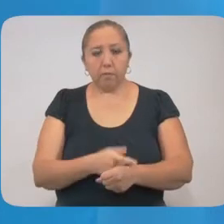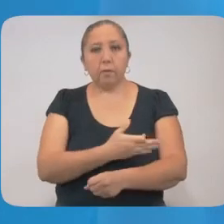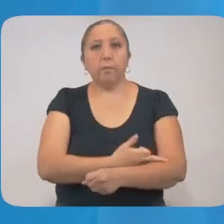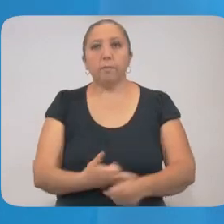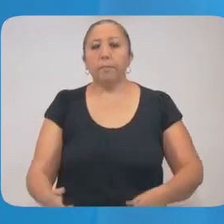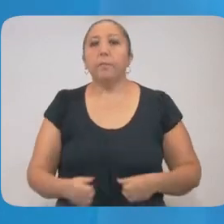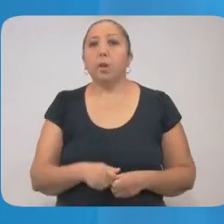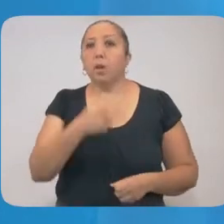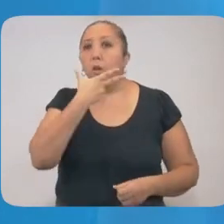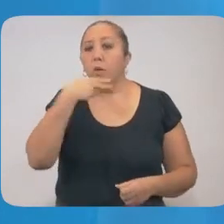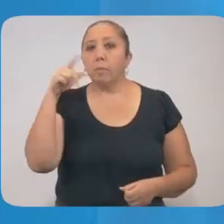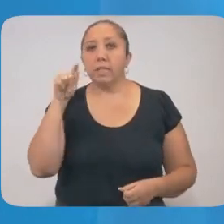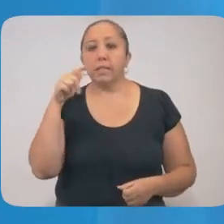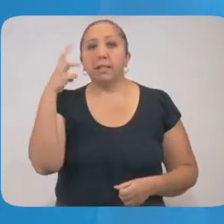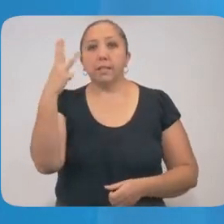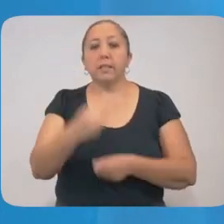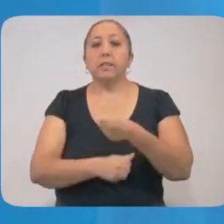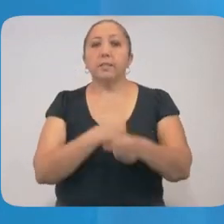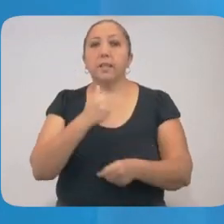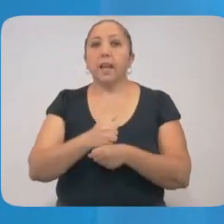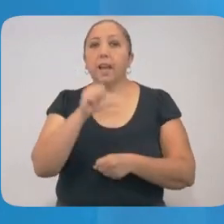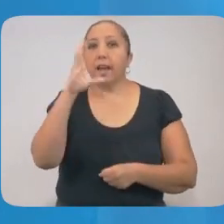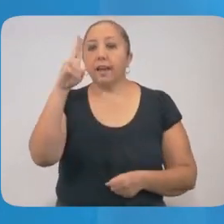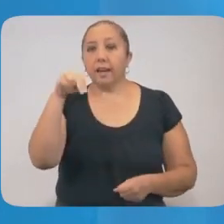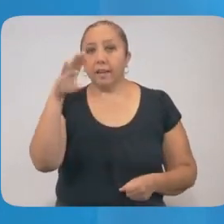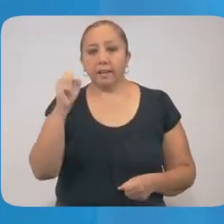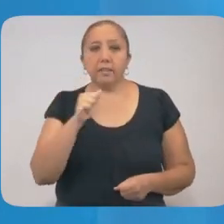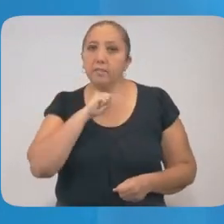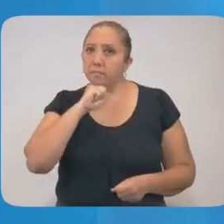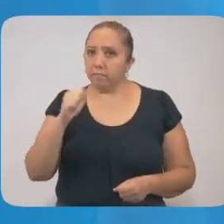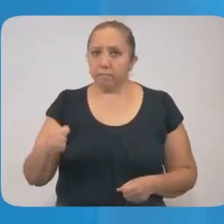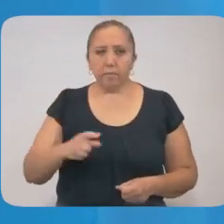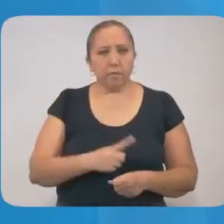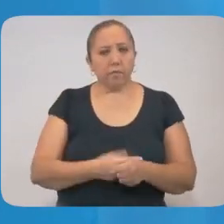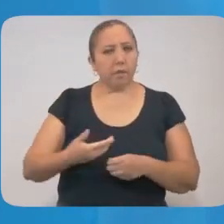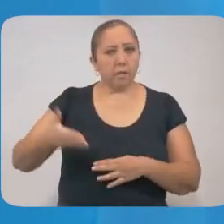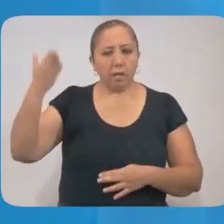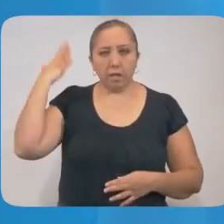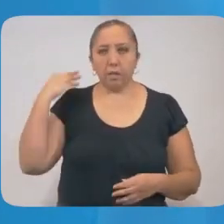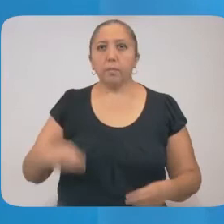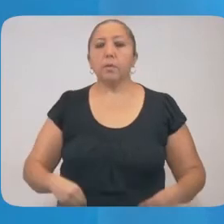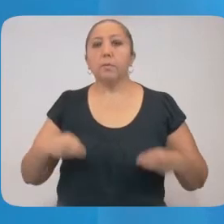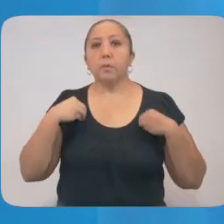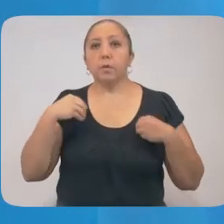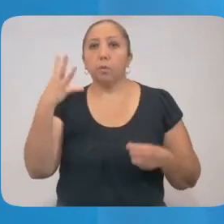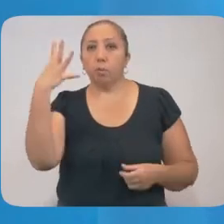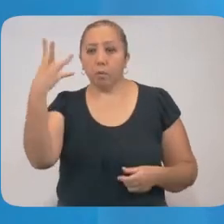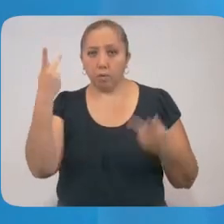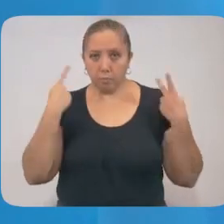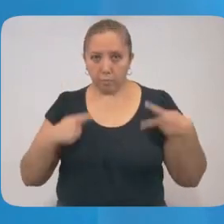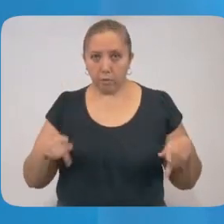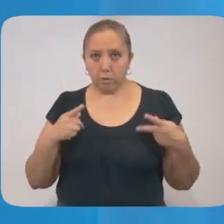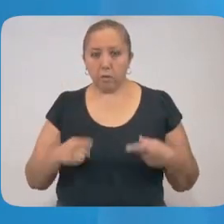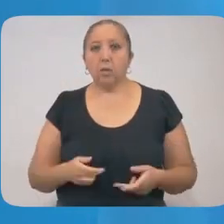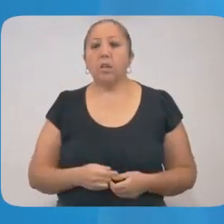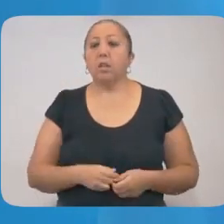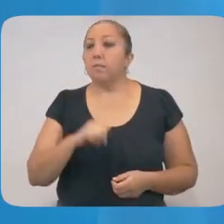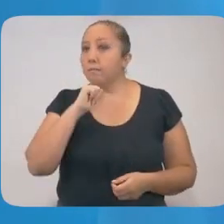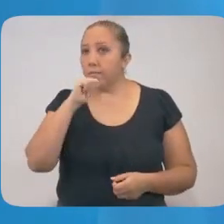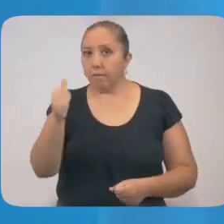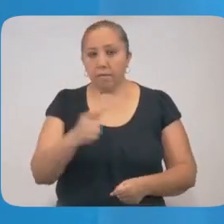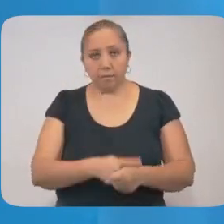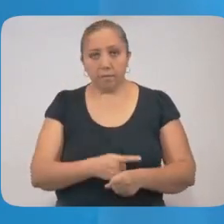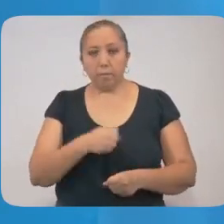asintomática. Hombre de 73 años, de Acanqué, sin antecedentes de enfermedades. El paciente convivía con cuatro contactos, los cuales no